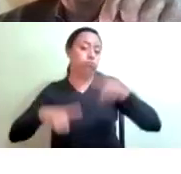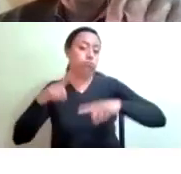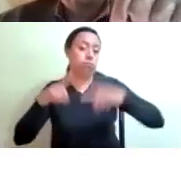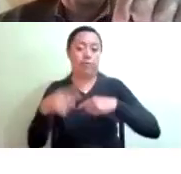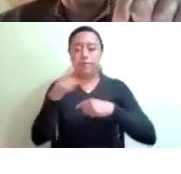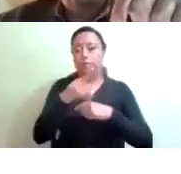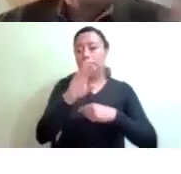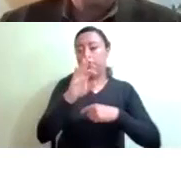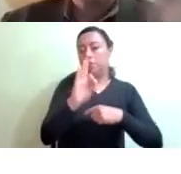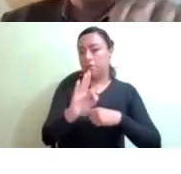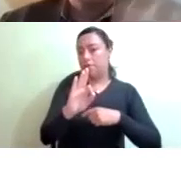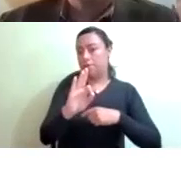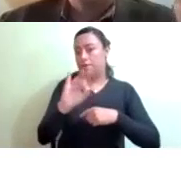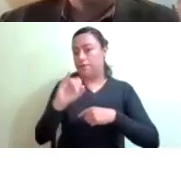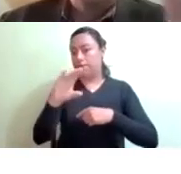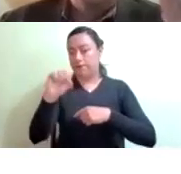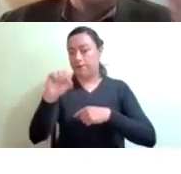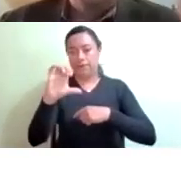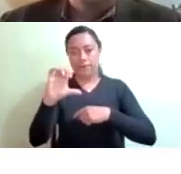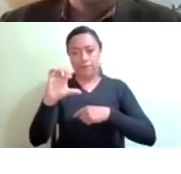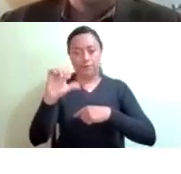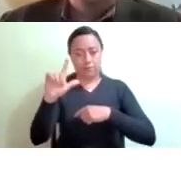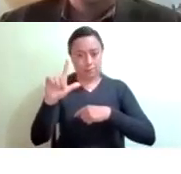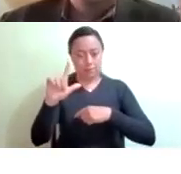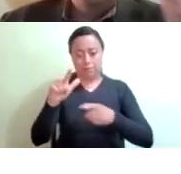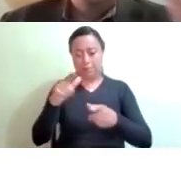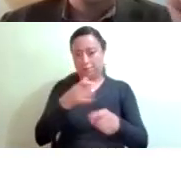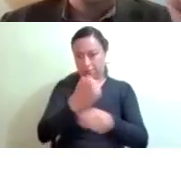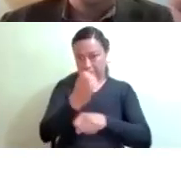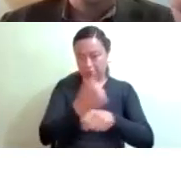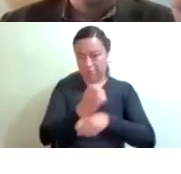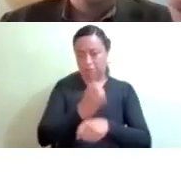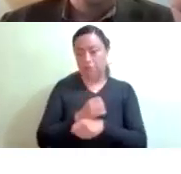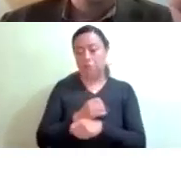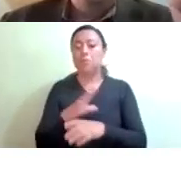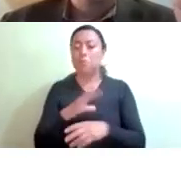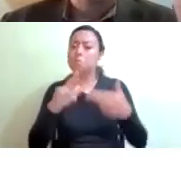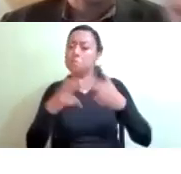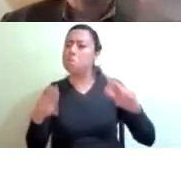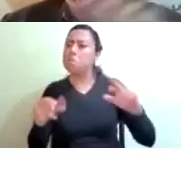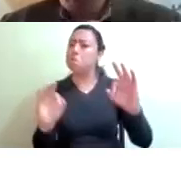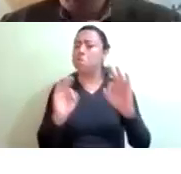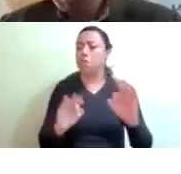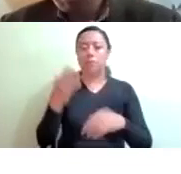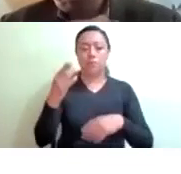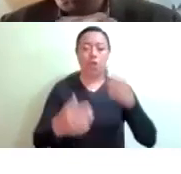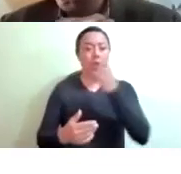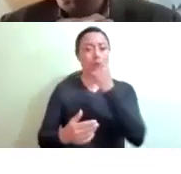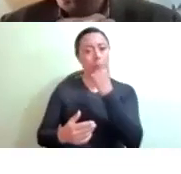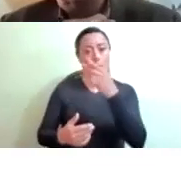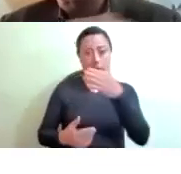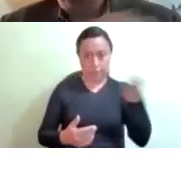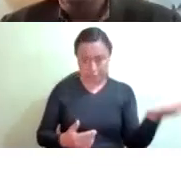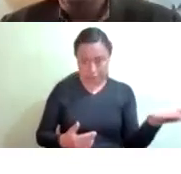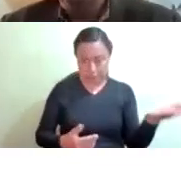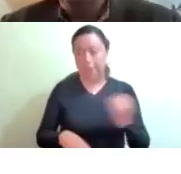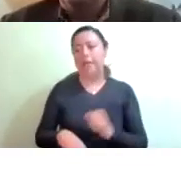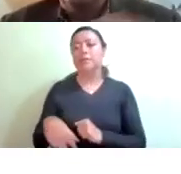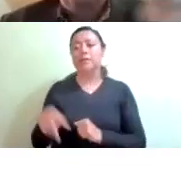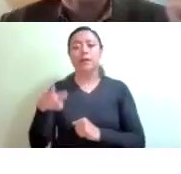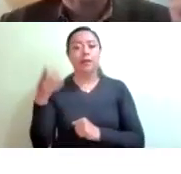entonces, pues hay buena relación entre los policías estatales preventivos con los fiscales que reciben